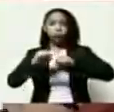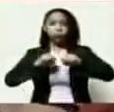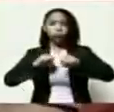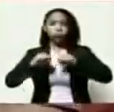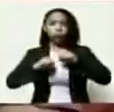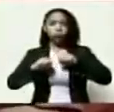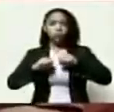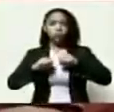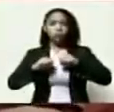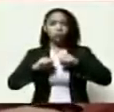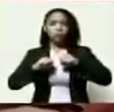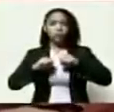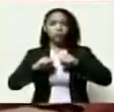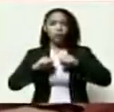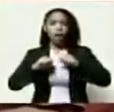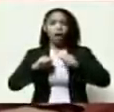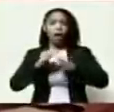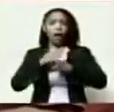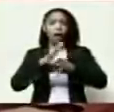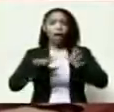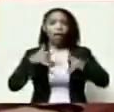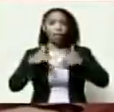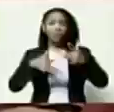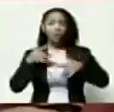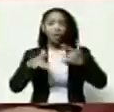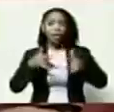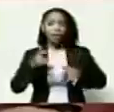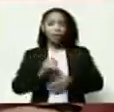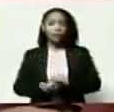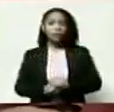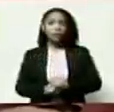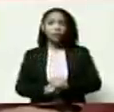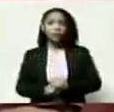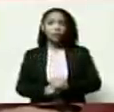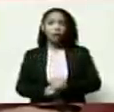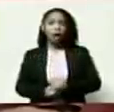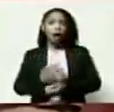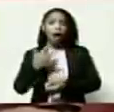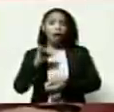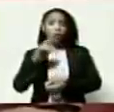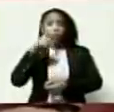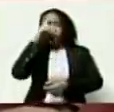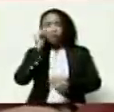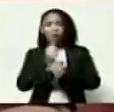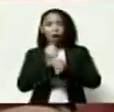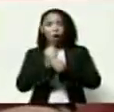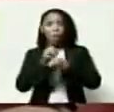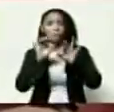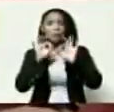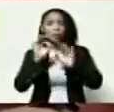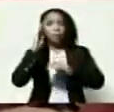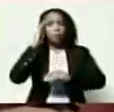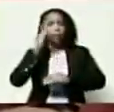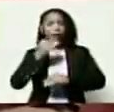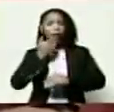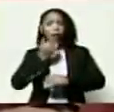la dinámica. O sea, hay una operación especial militar que